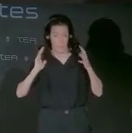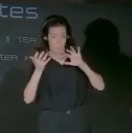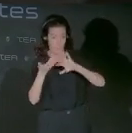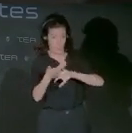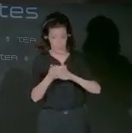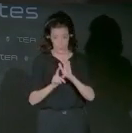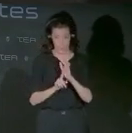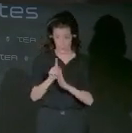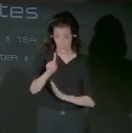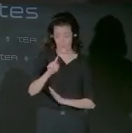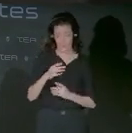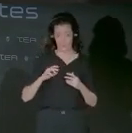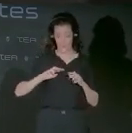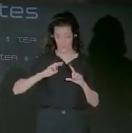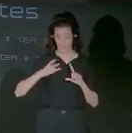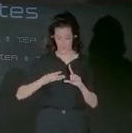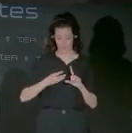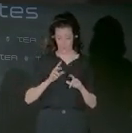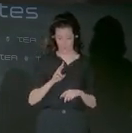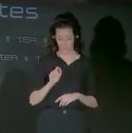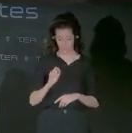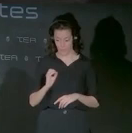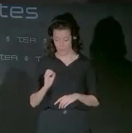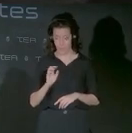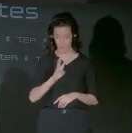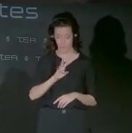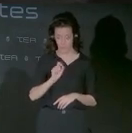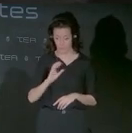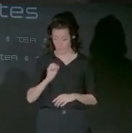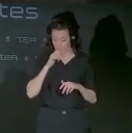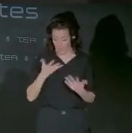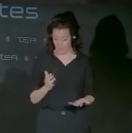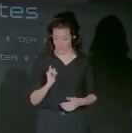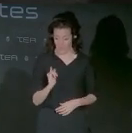web 2.0 o 3.0 que tenemos ahora, ¿no? Entonces,